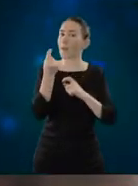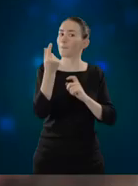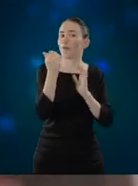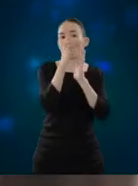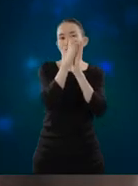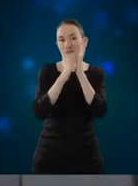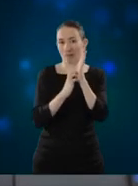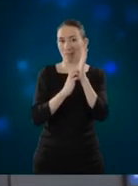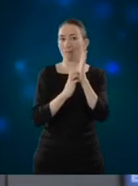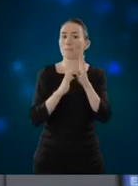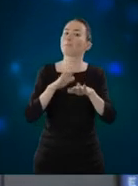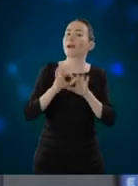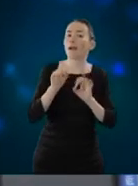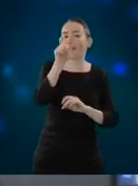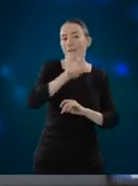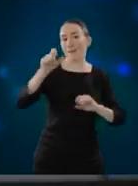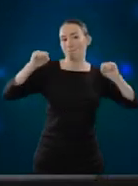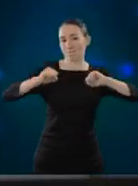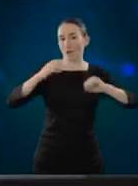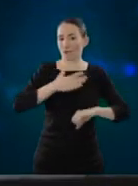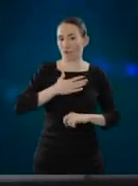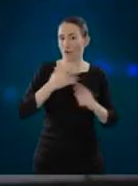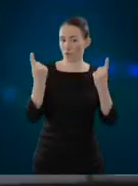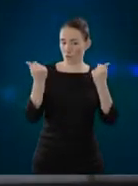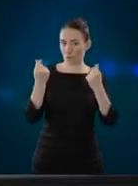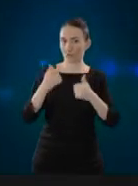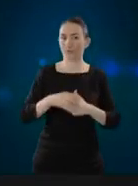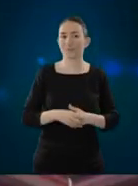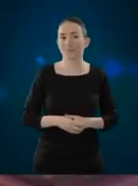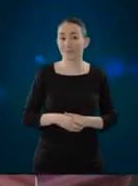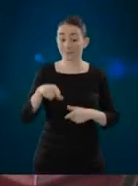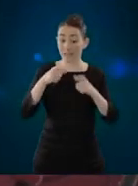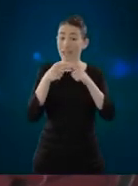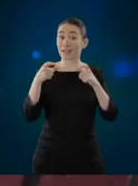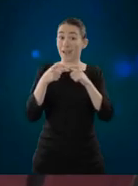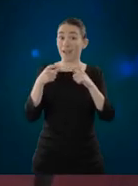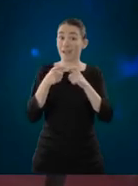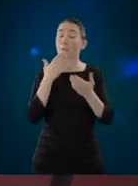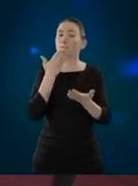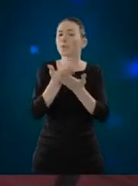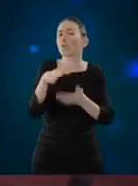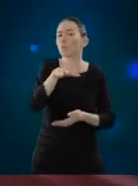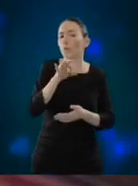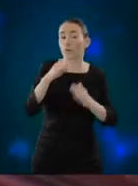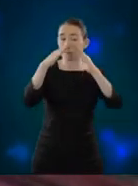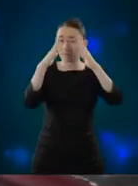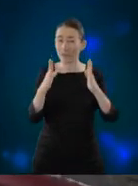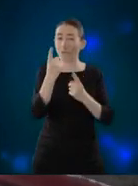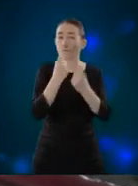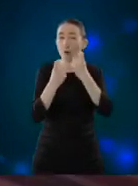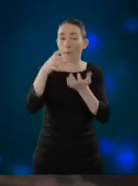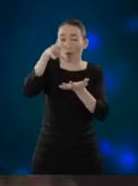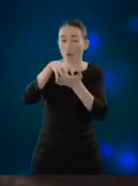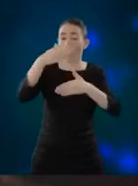al transporte urbano con precio reducido a las personas mayores de Logroño. Esta tarjeta se puede sacar